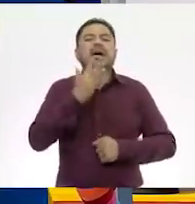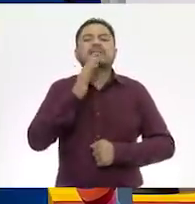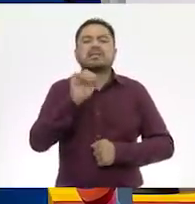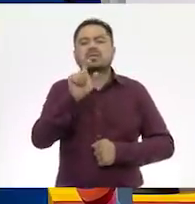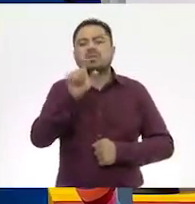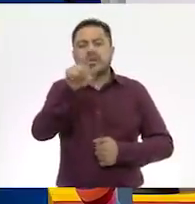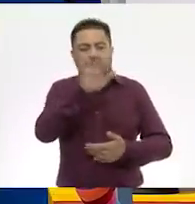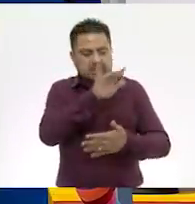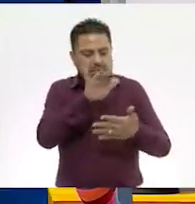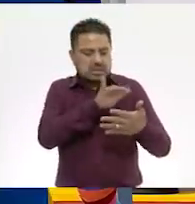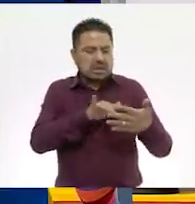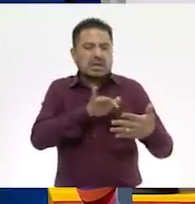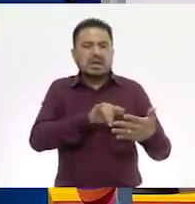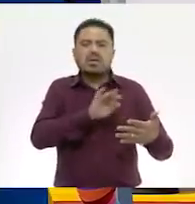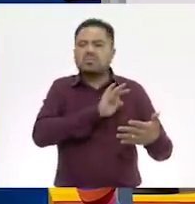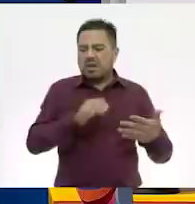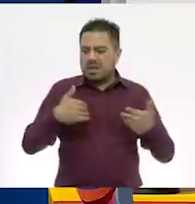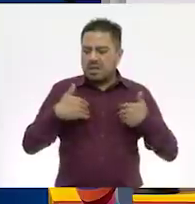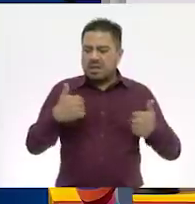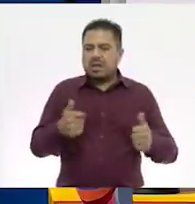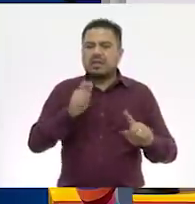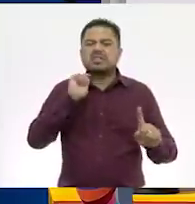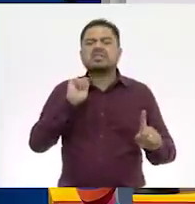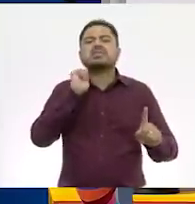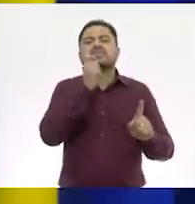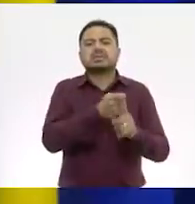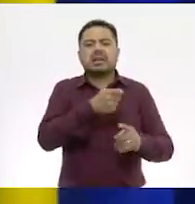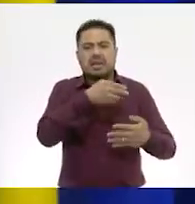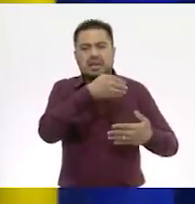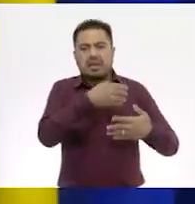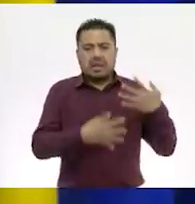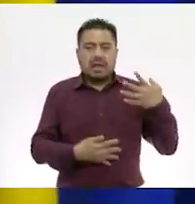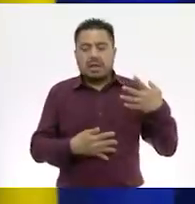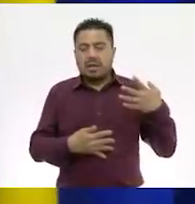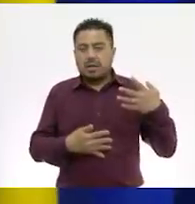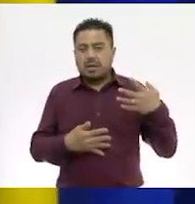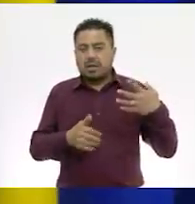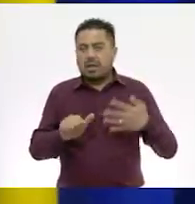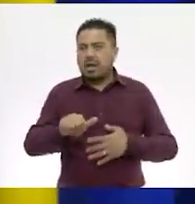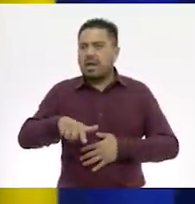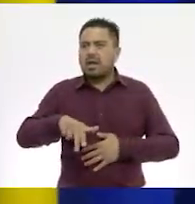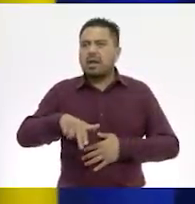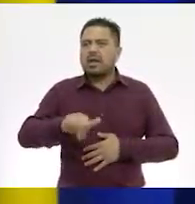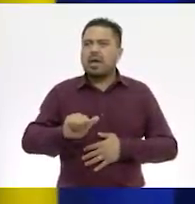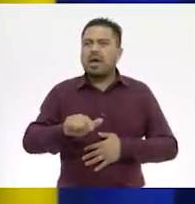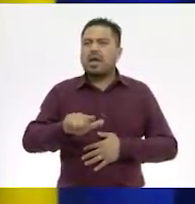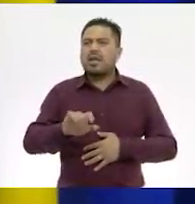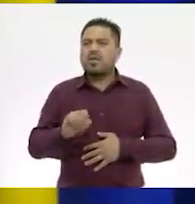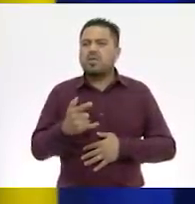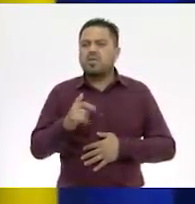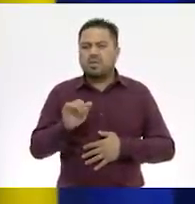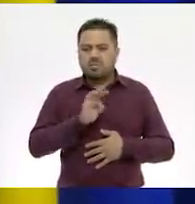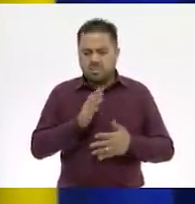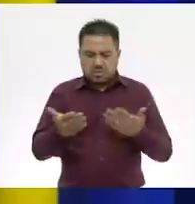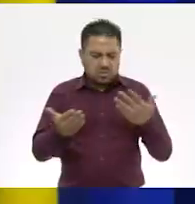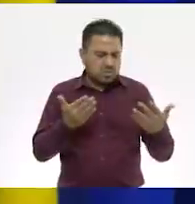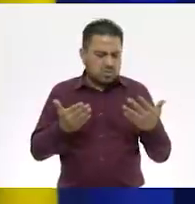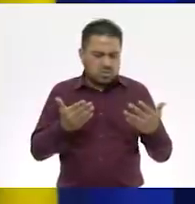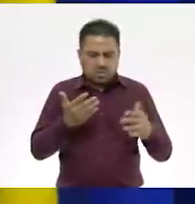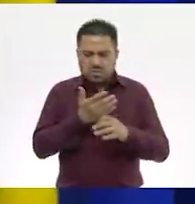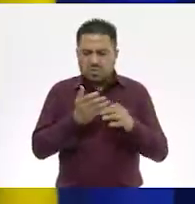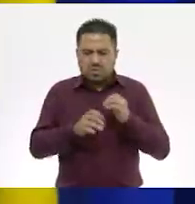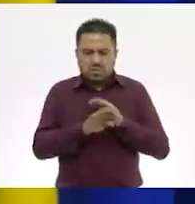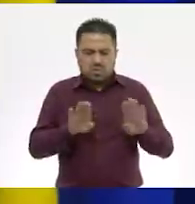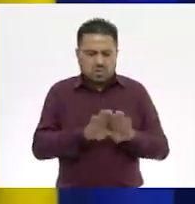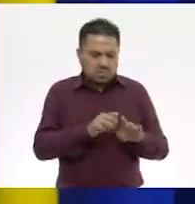lee la fábula pueda entender estos significados. ¿Una analogía es comparar una cosa real con